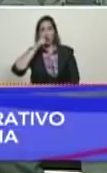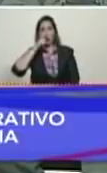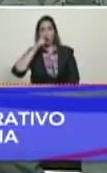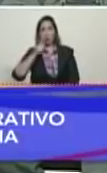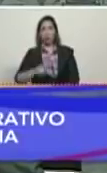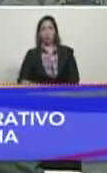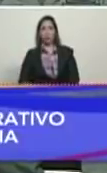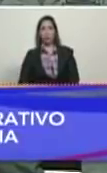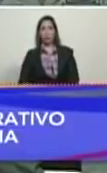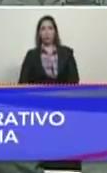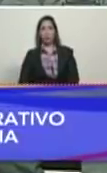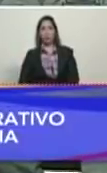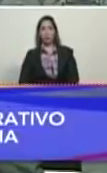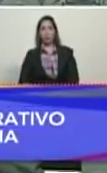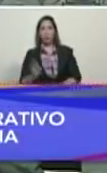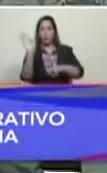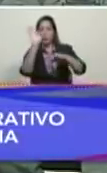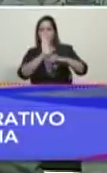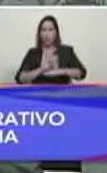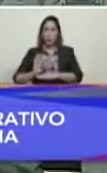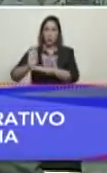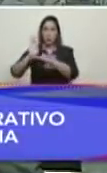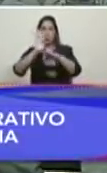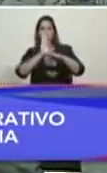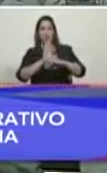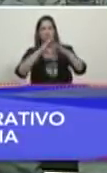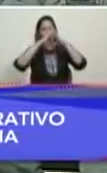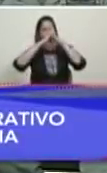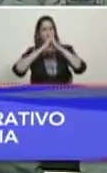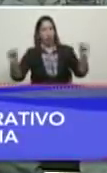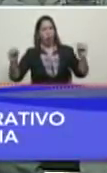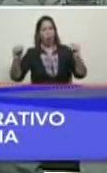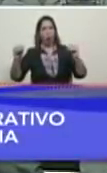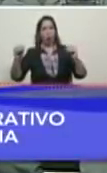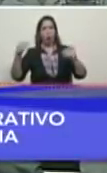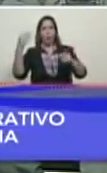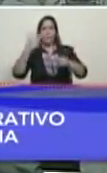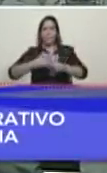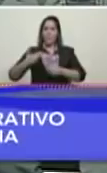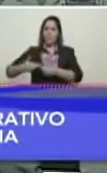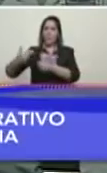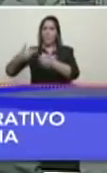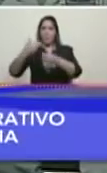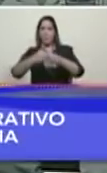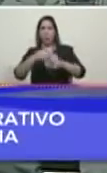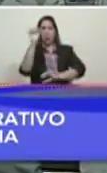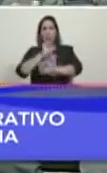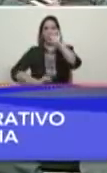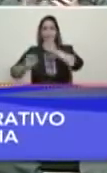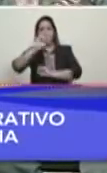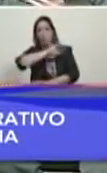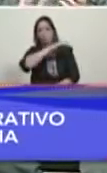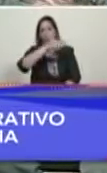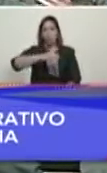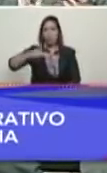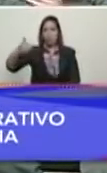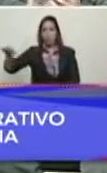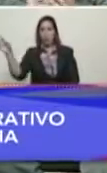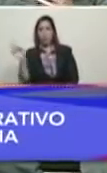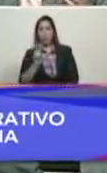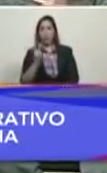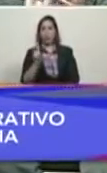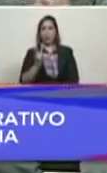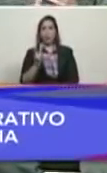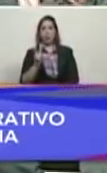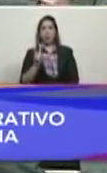Bolivariana para que se procediera a aplicar todos los protocolos por escala para defender el mar territorial venezolano,